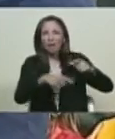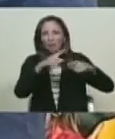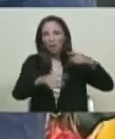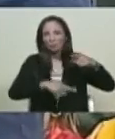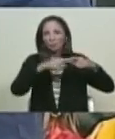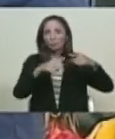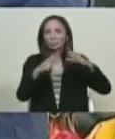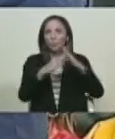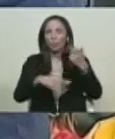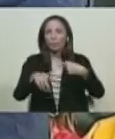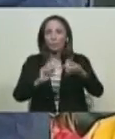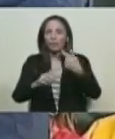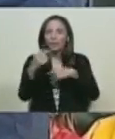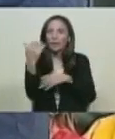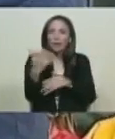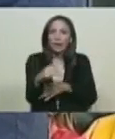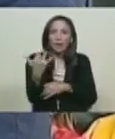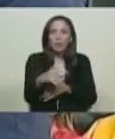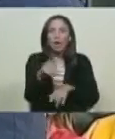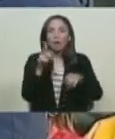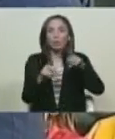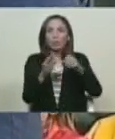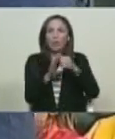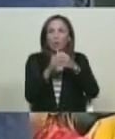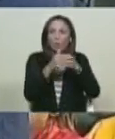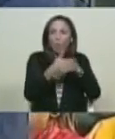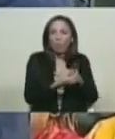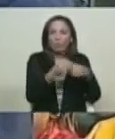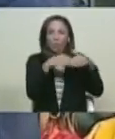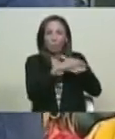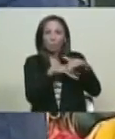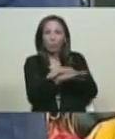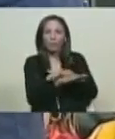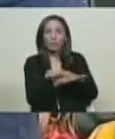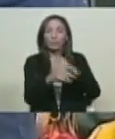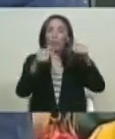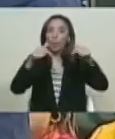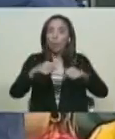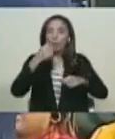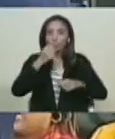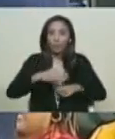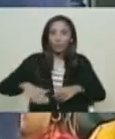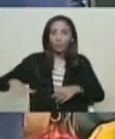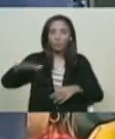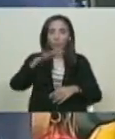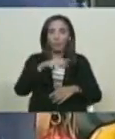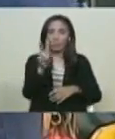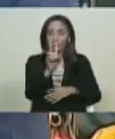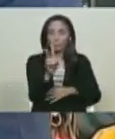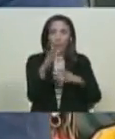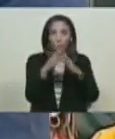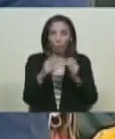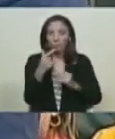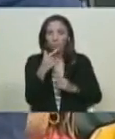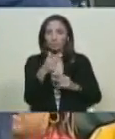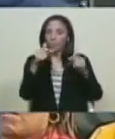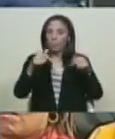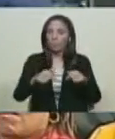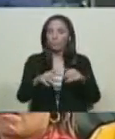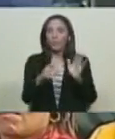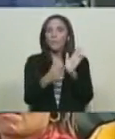han negado, nos han escondido. Bueno, pues hoy le decimos a toda la población venezolana que ahí